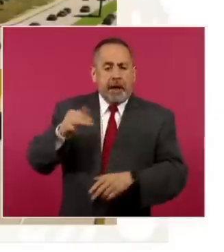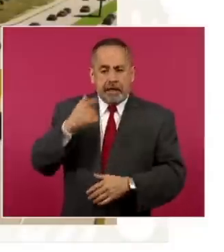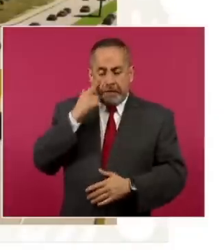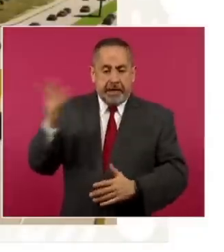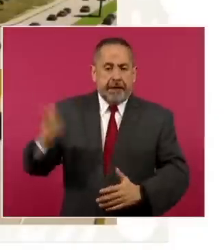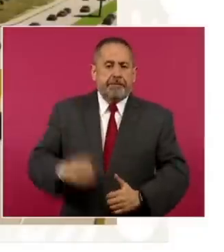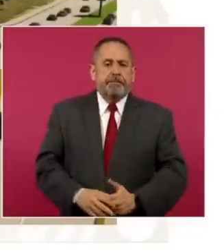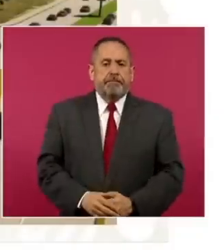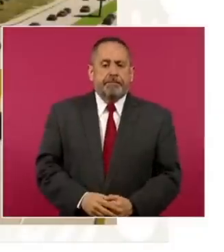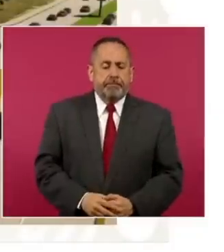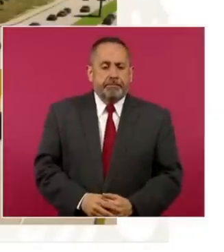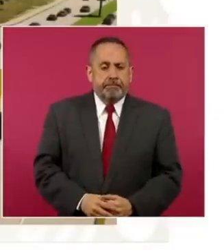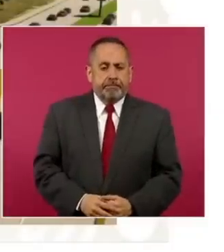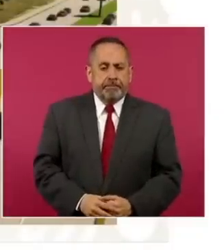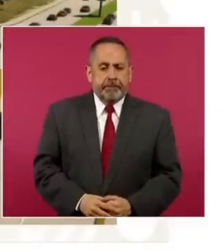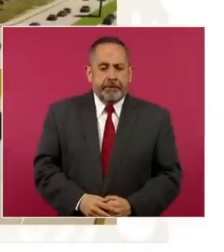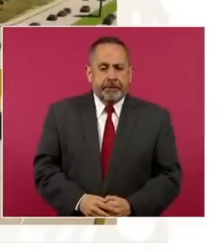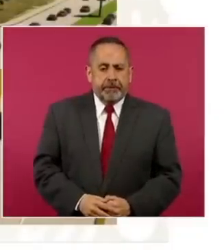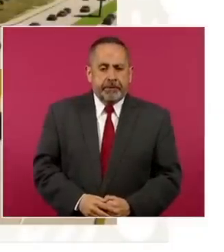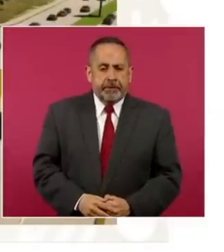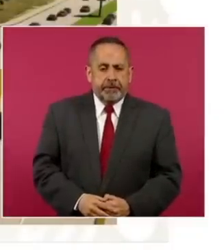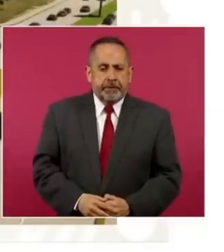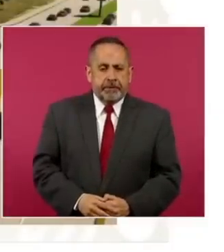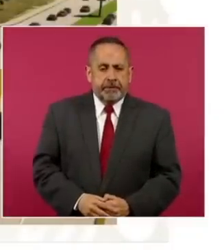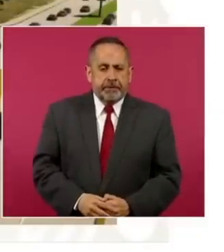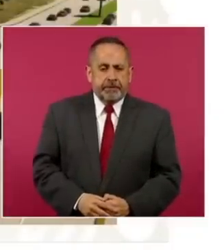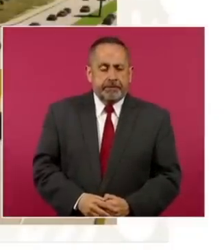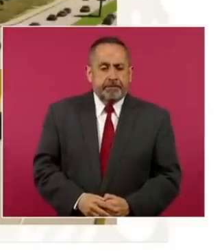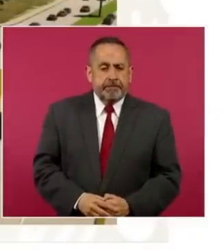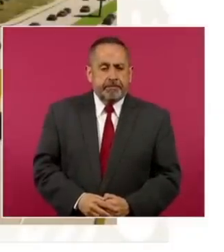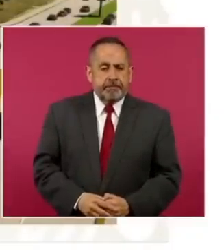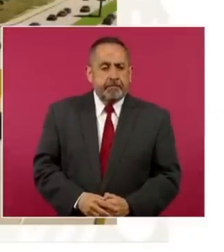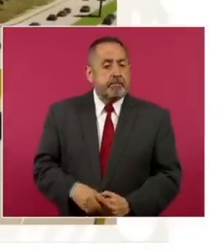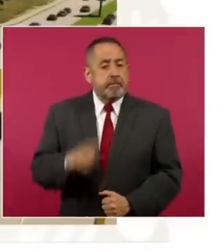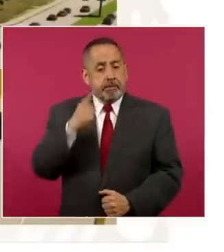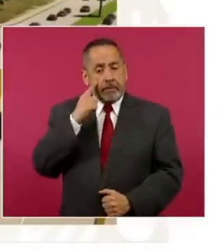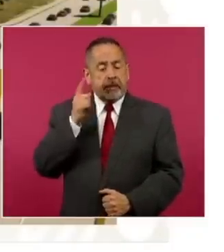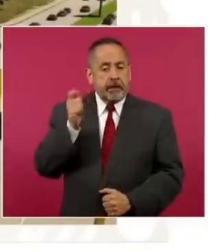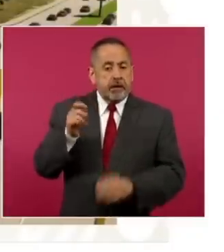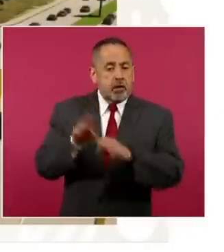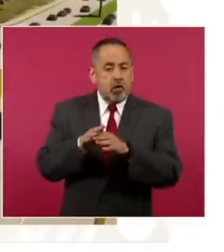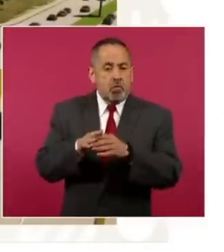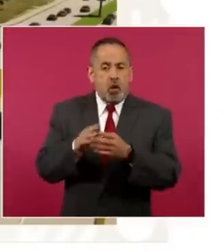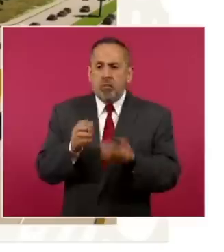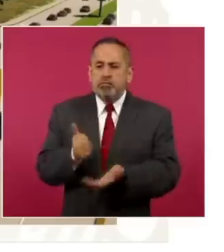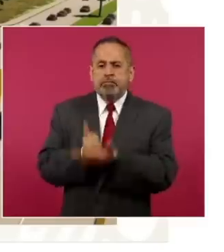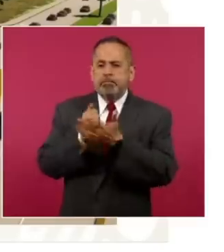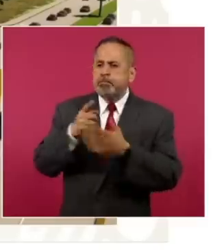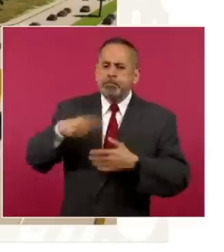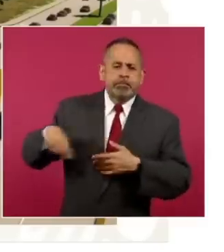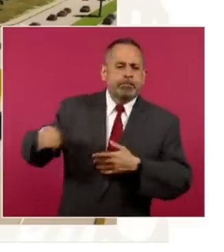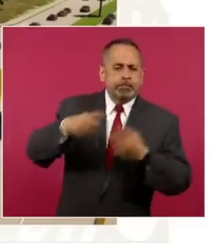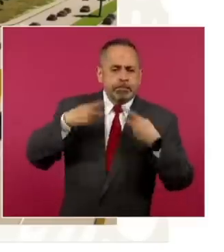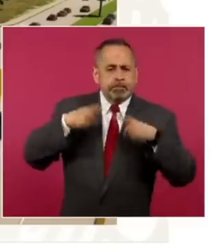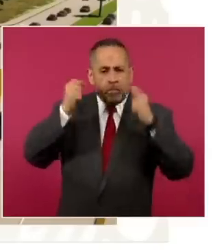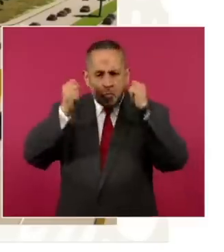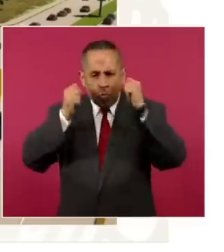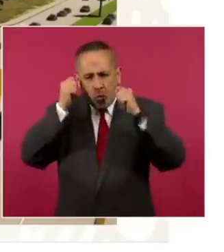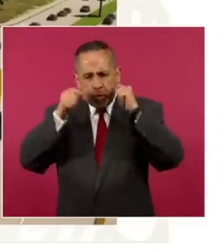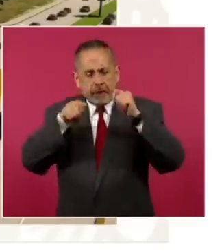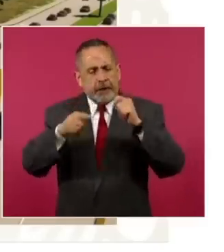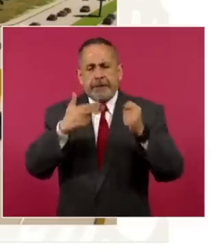obra complementarias el tren Maya son de un gran beneficio para la población local y turística